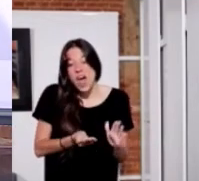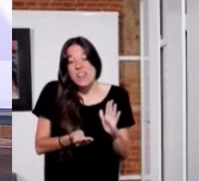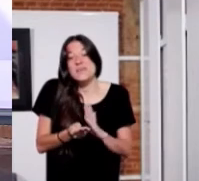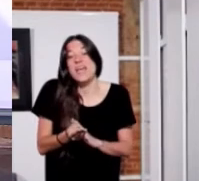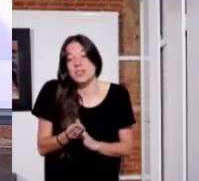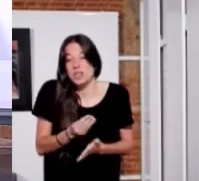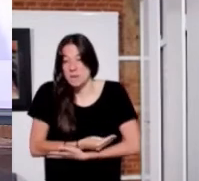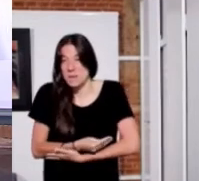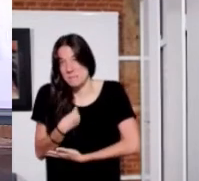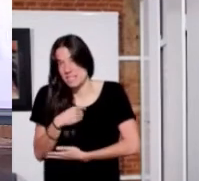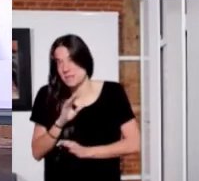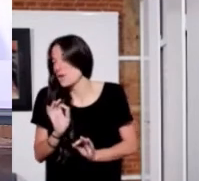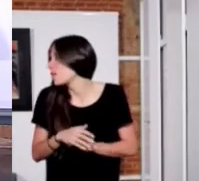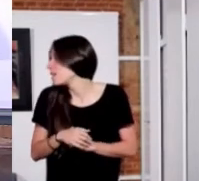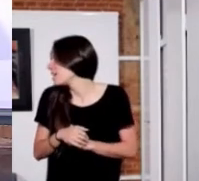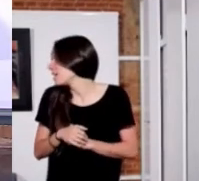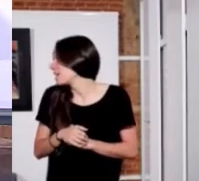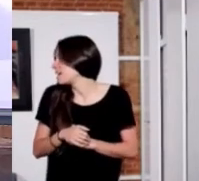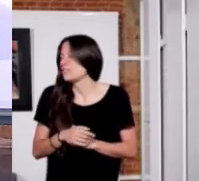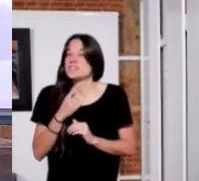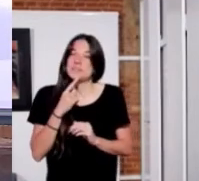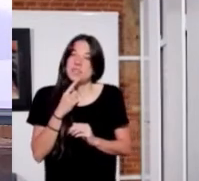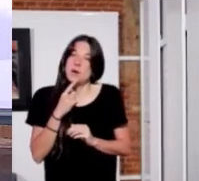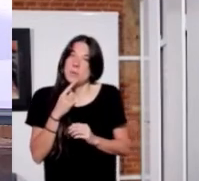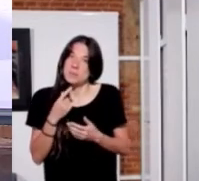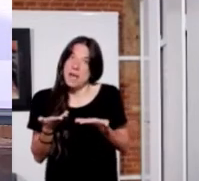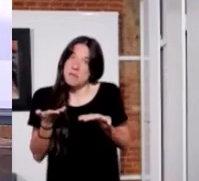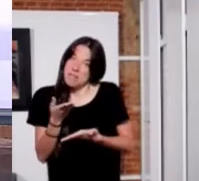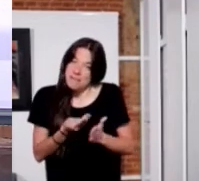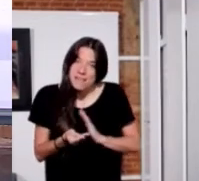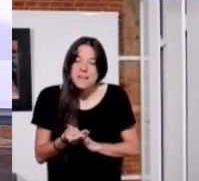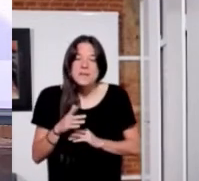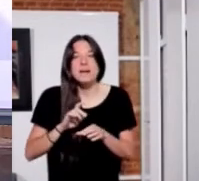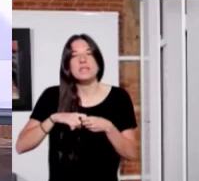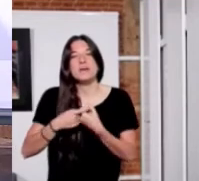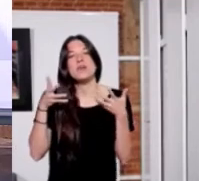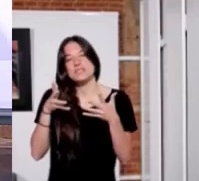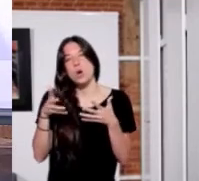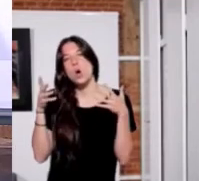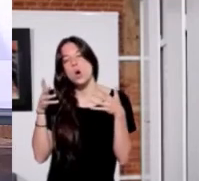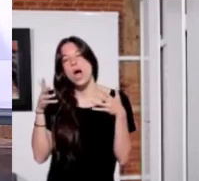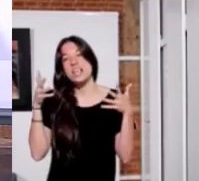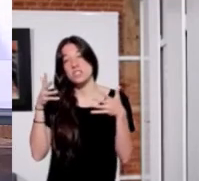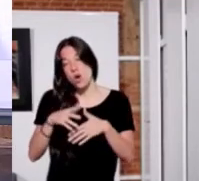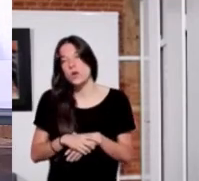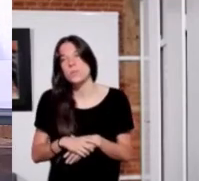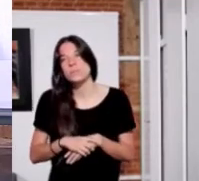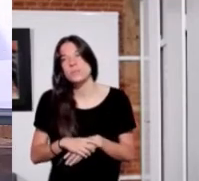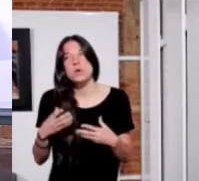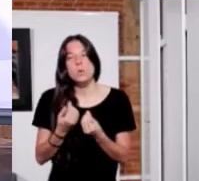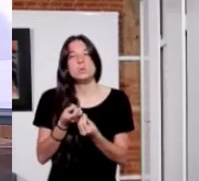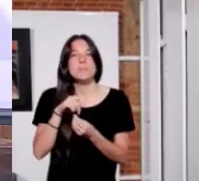bebé, participando en el Consejo Asesor, junto con otras entidades y